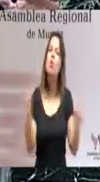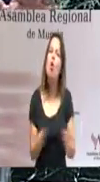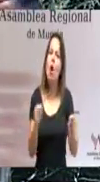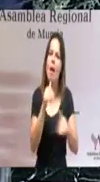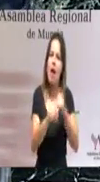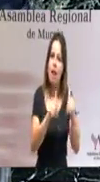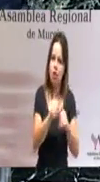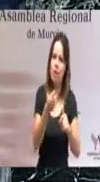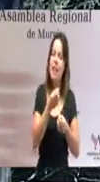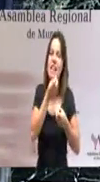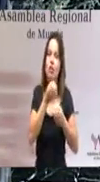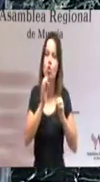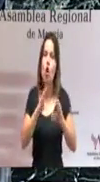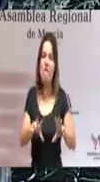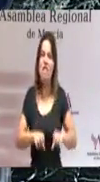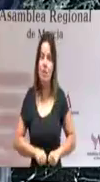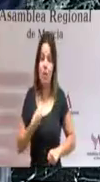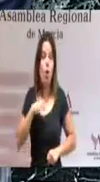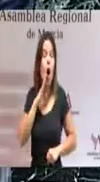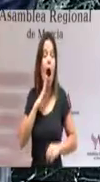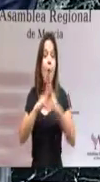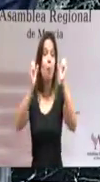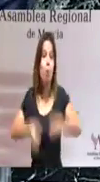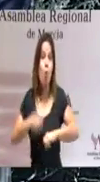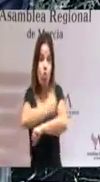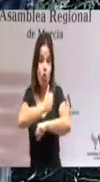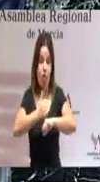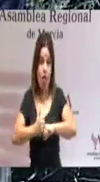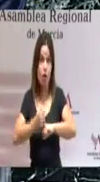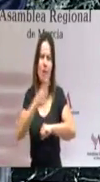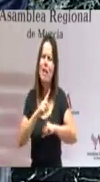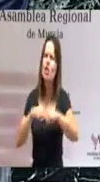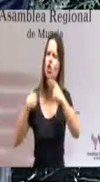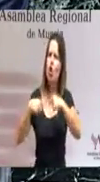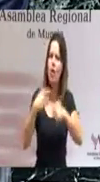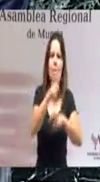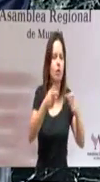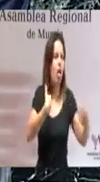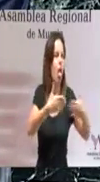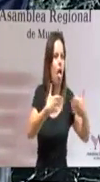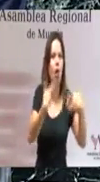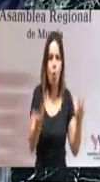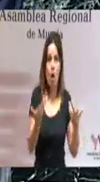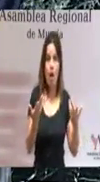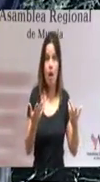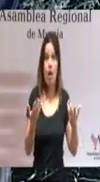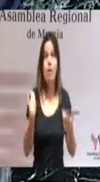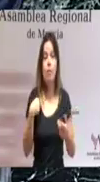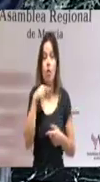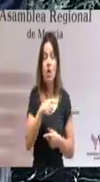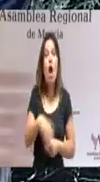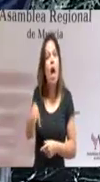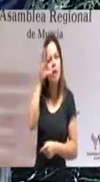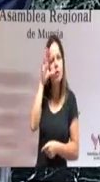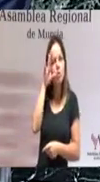del discurso de investidura, de lo que pactamos con Ciudadanos y, sobre todo, de lo que cada día os dice la gente. Traduciendo esa